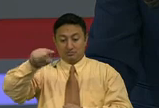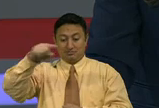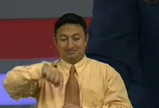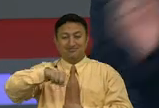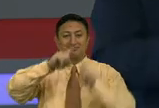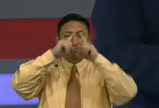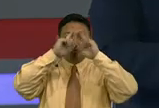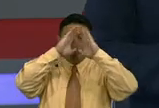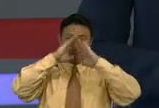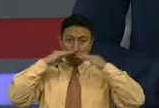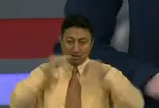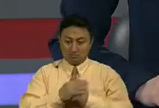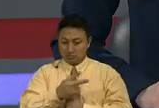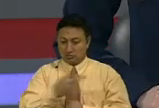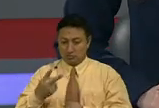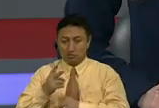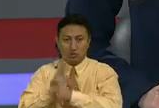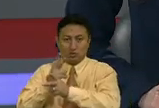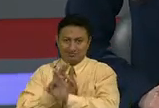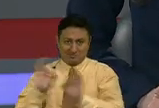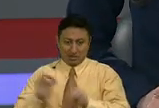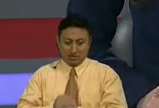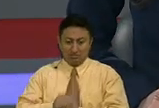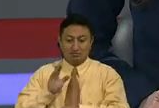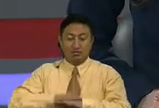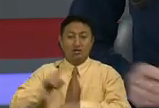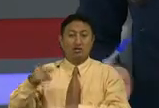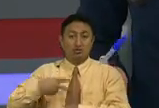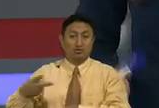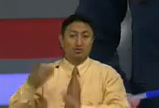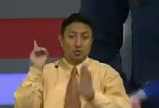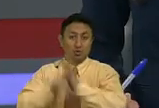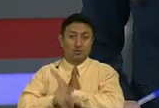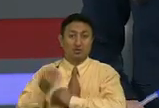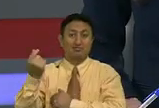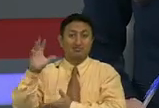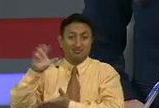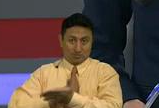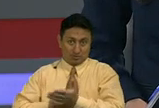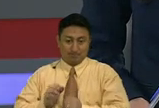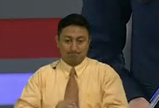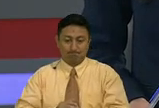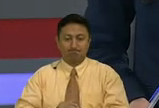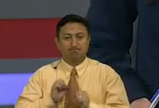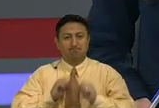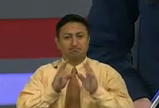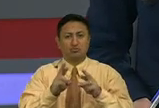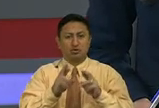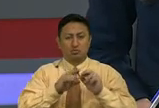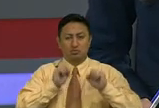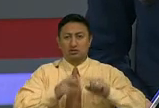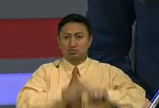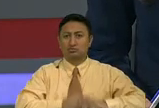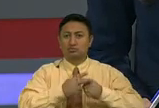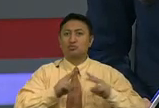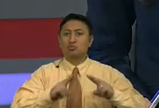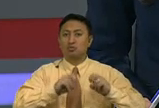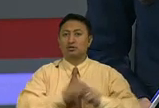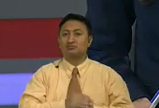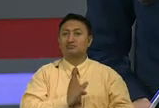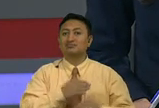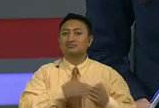Vicuña, ambas acusadas de supuestos cobros indebidos. Además, se espera que se inicie una investigación en contra de la asambleísta